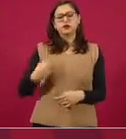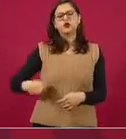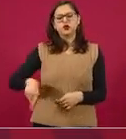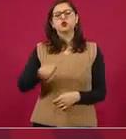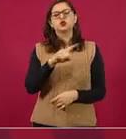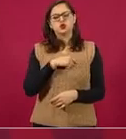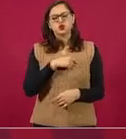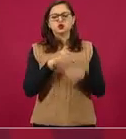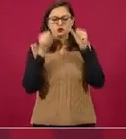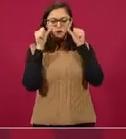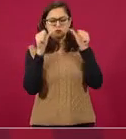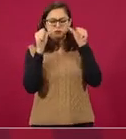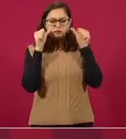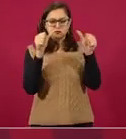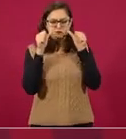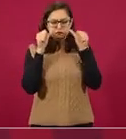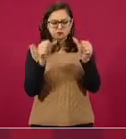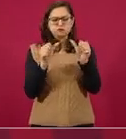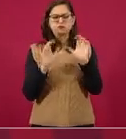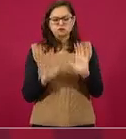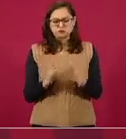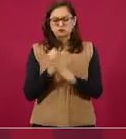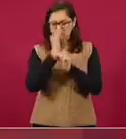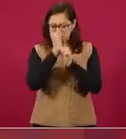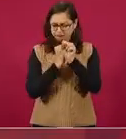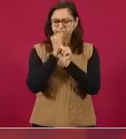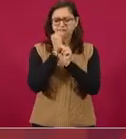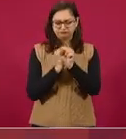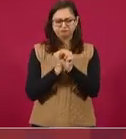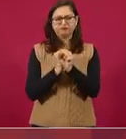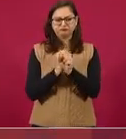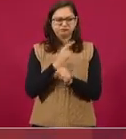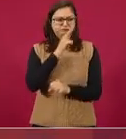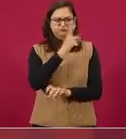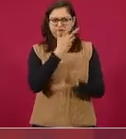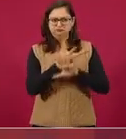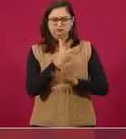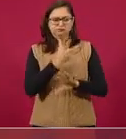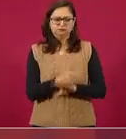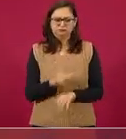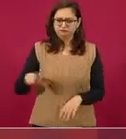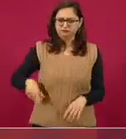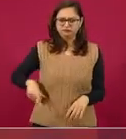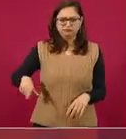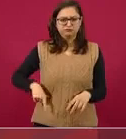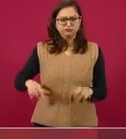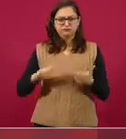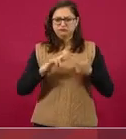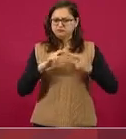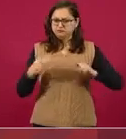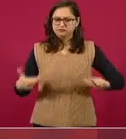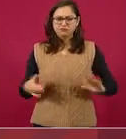lo estamos viendo, llevamos muy buena relación con el gobierno de Estados Unidos, pero es